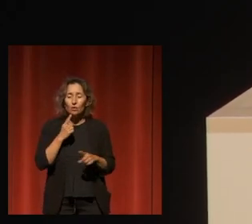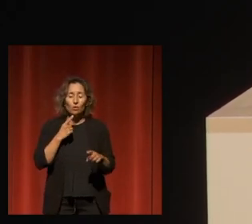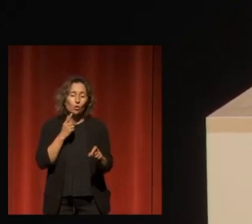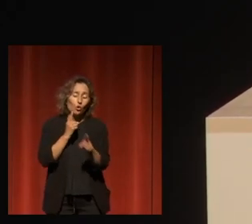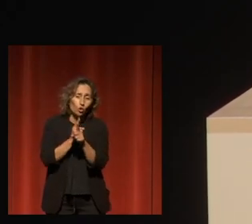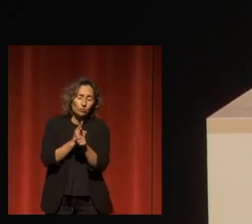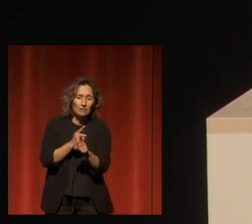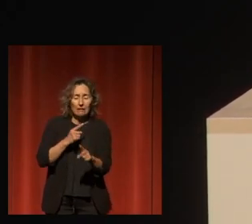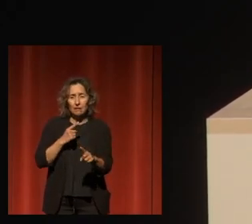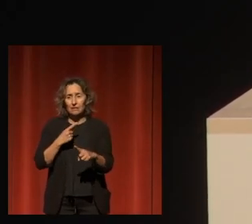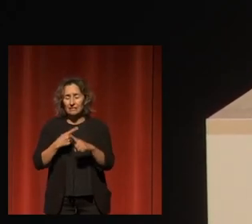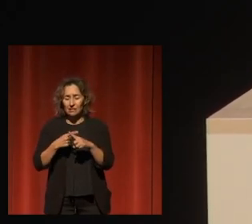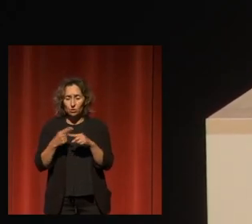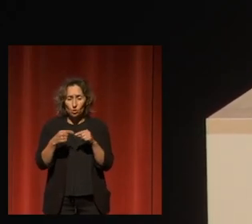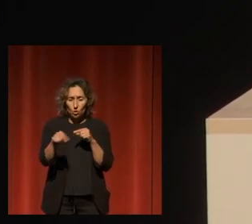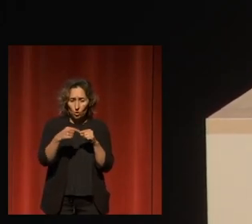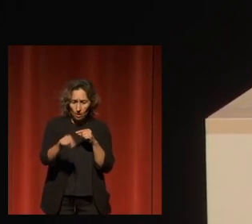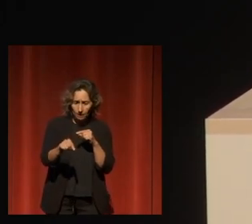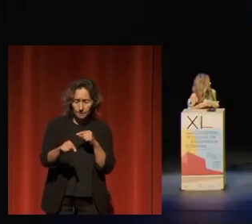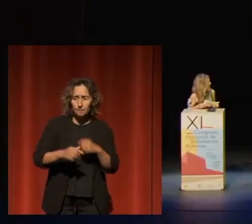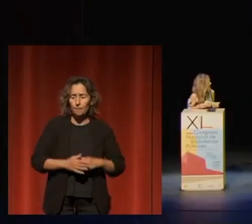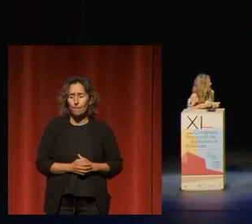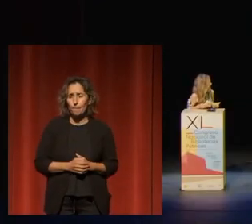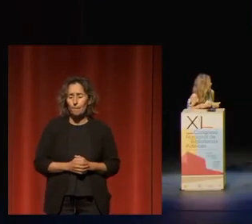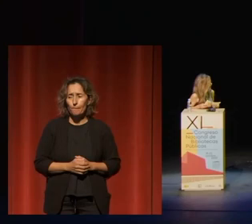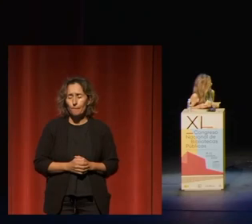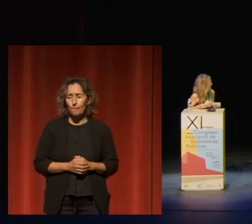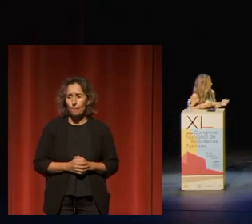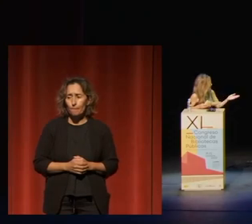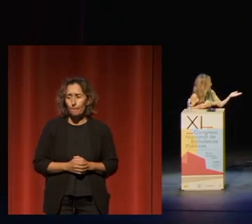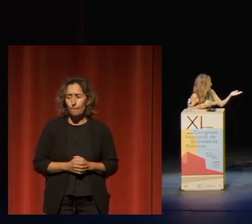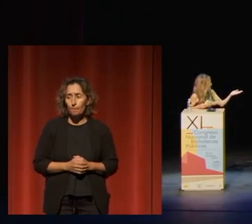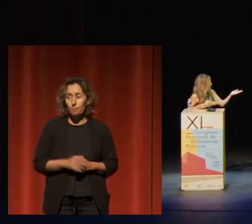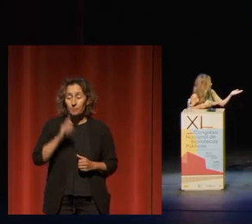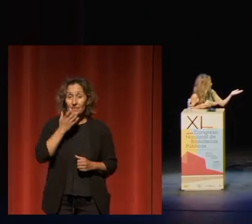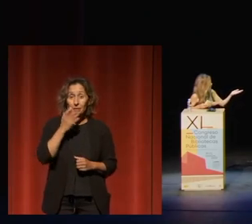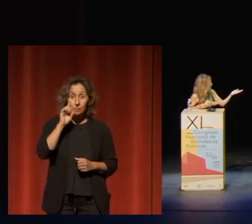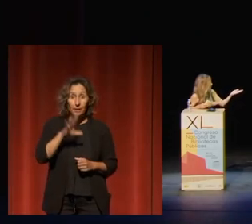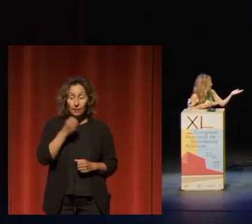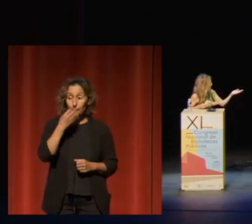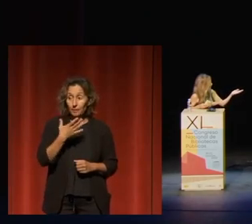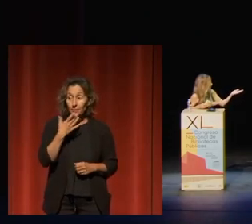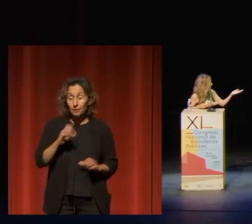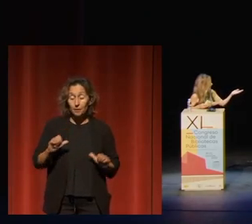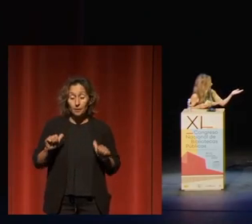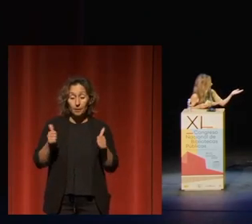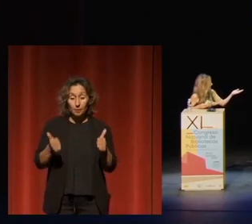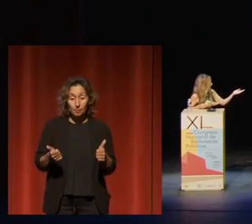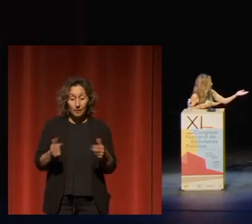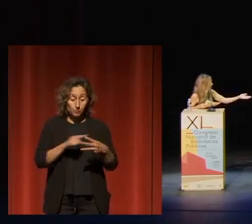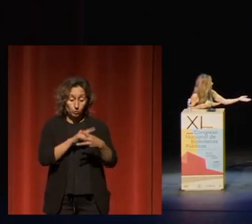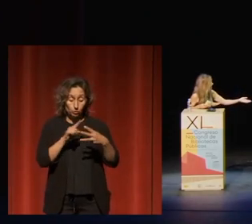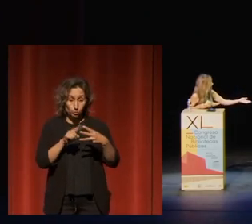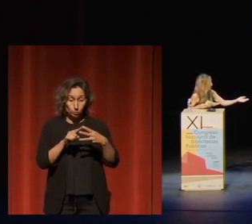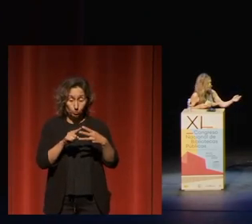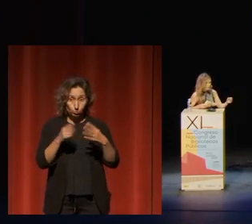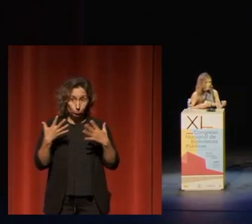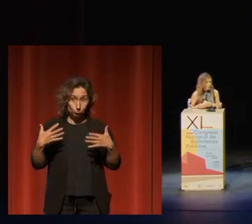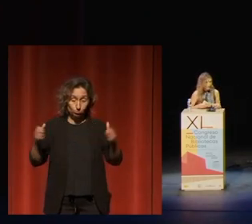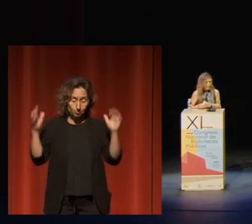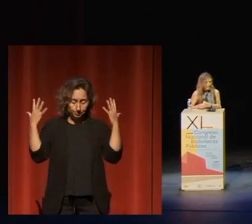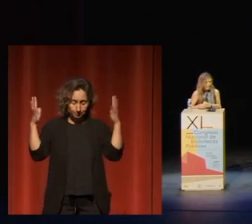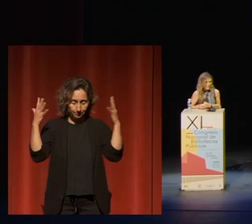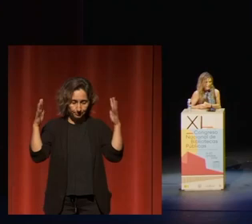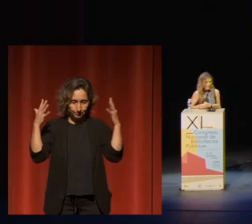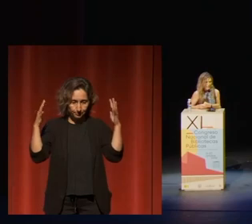delitos informáticos vamos a comenzar con la primera de ellas si os parece bien Vamos a darles un fuerte aplauso para que se puedan